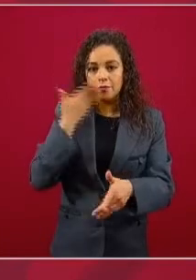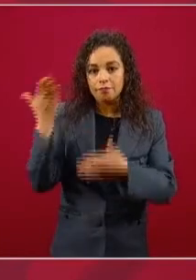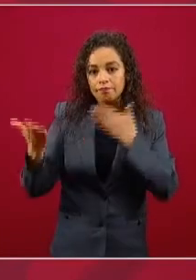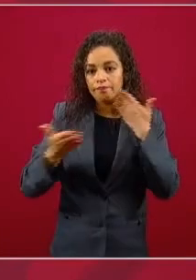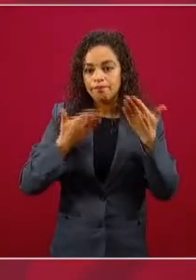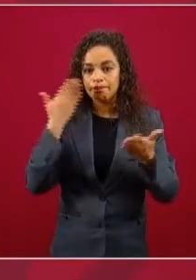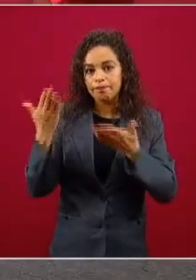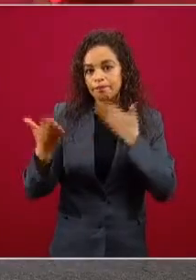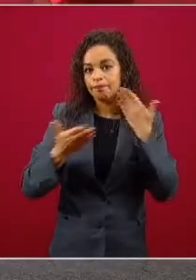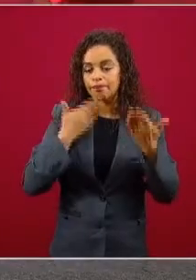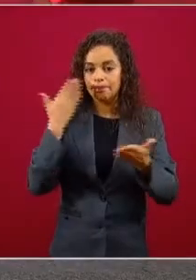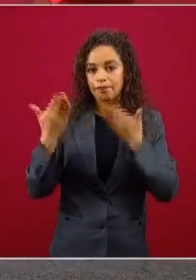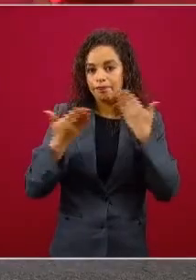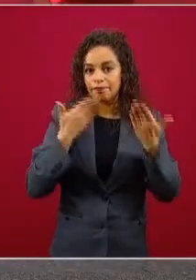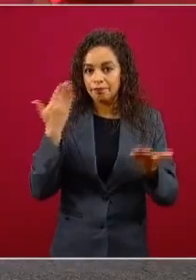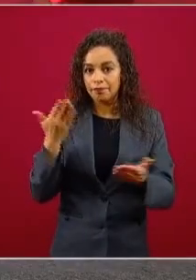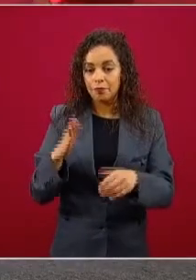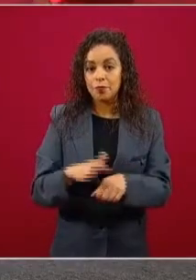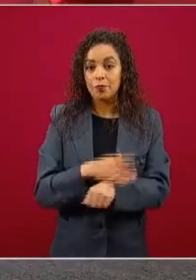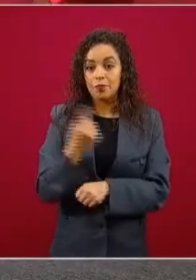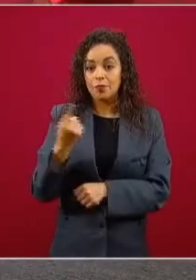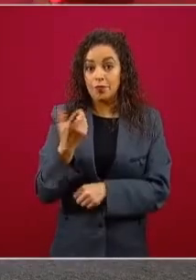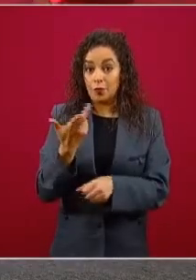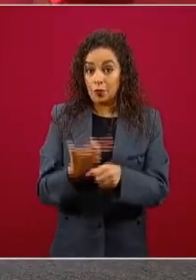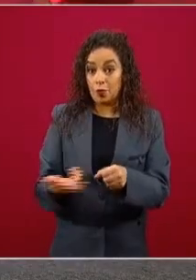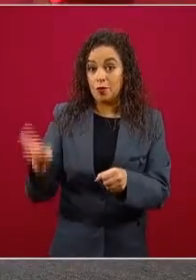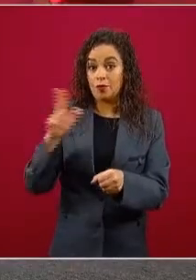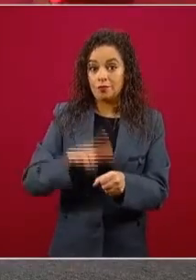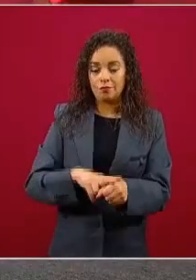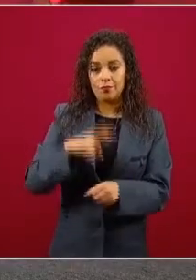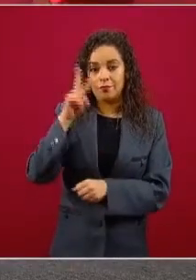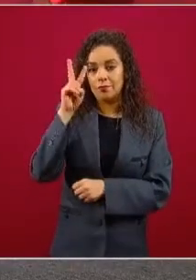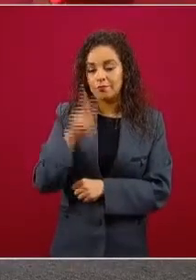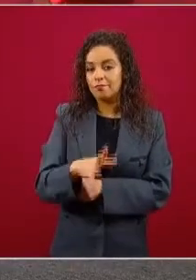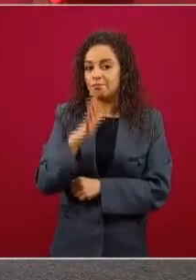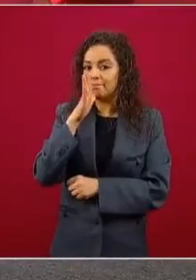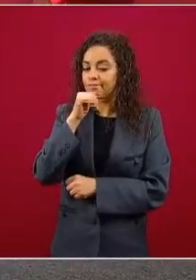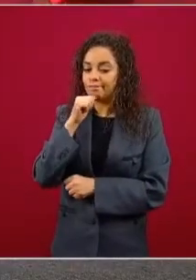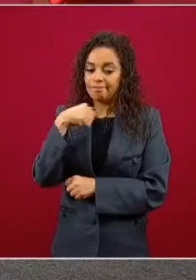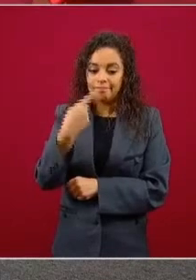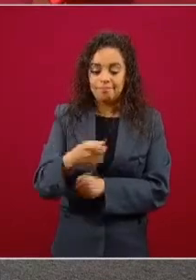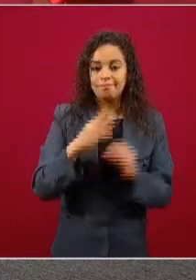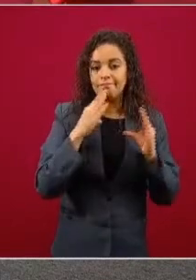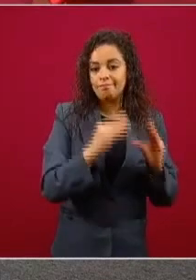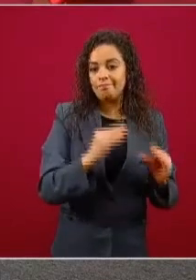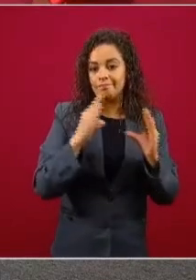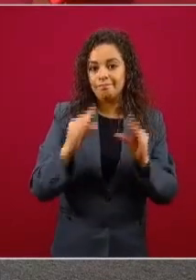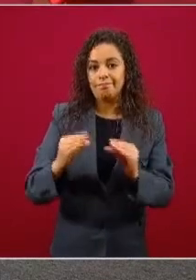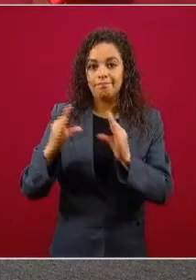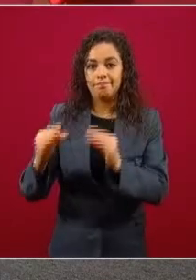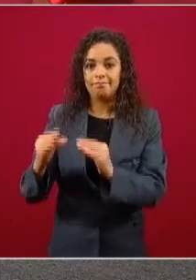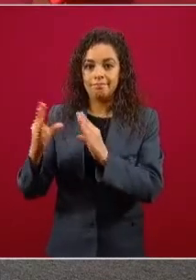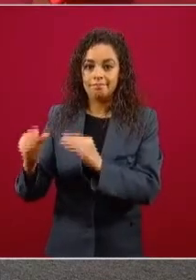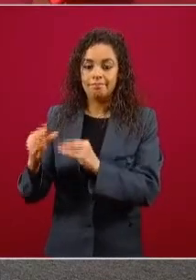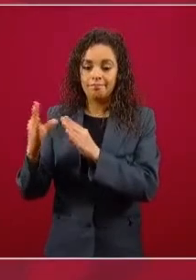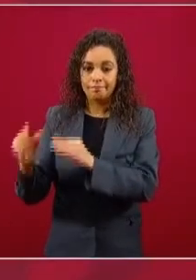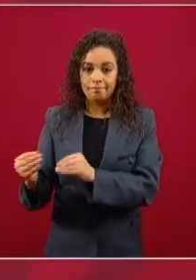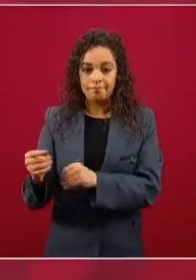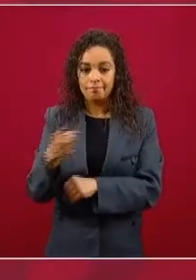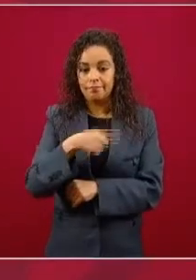la capacidad de enseñanza en hospitales para estas especialidades. Entonces, vamos a